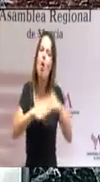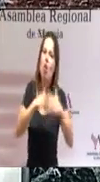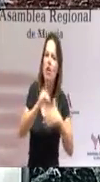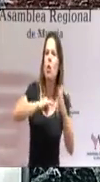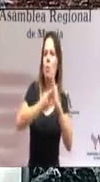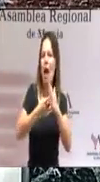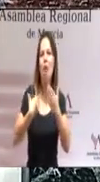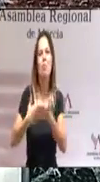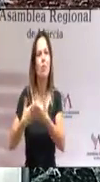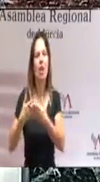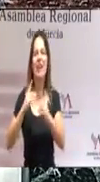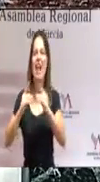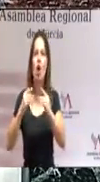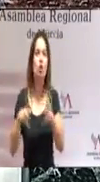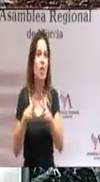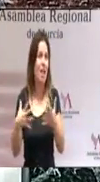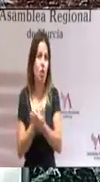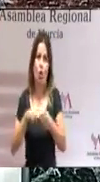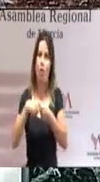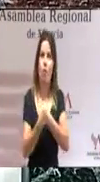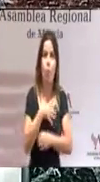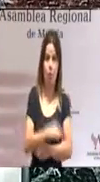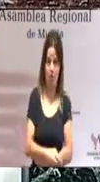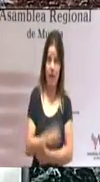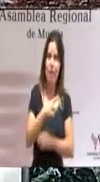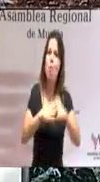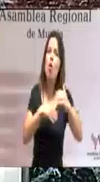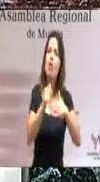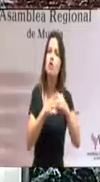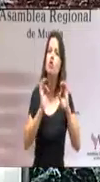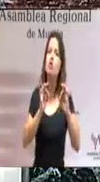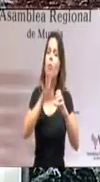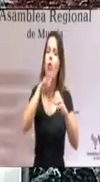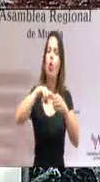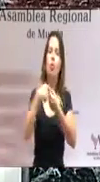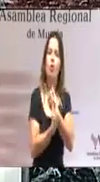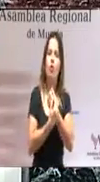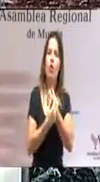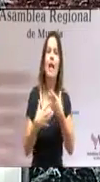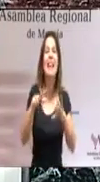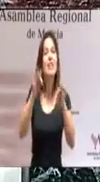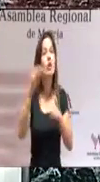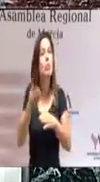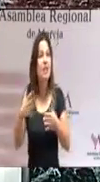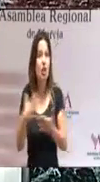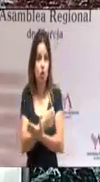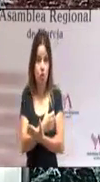y planteamientos de diálogo social que se han abierto y procesos participativos para todas las decisiones importantes